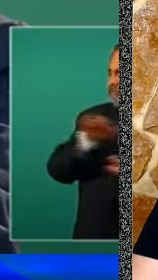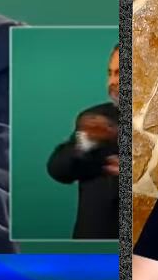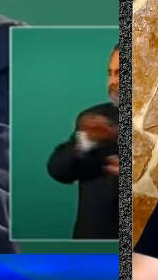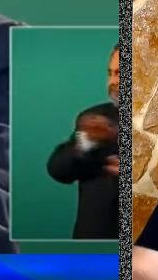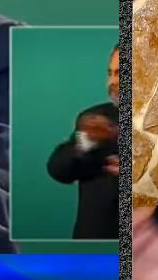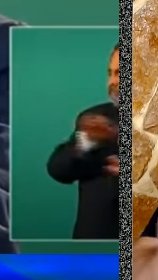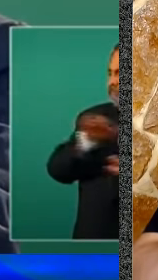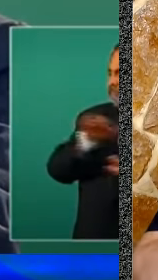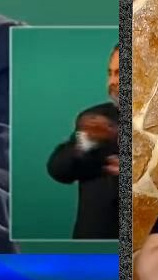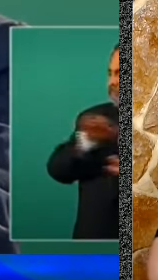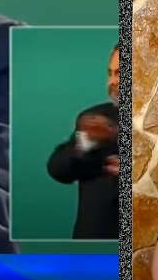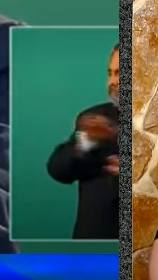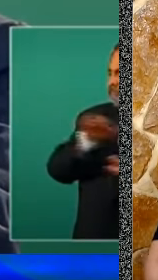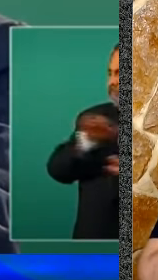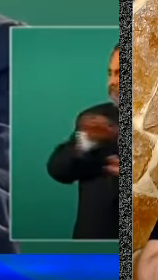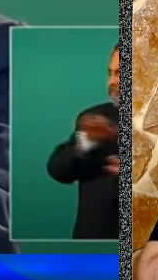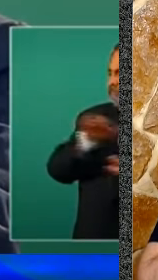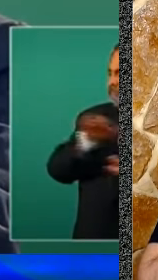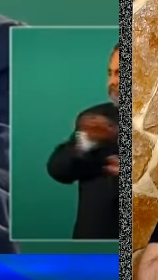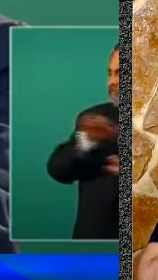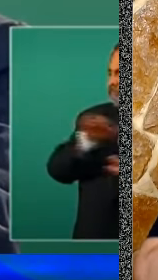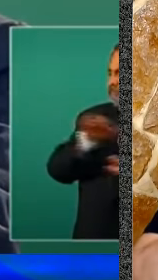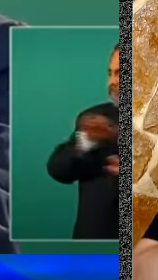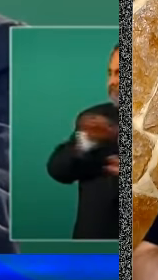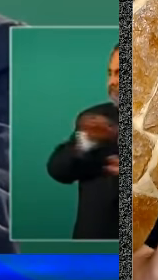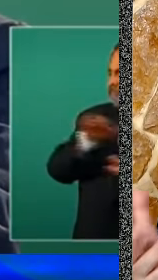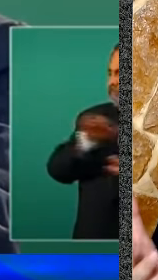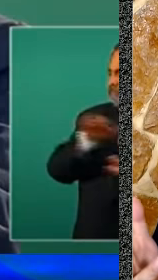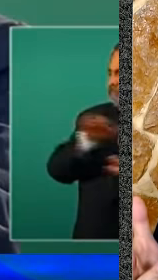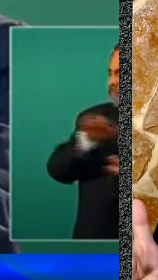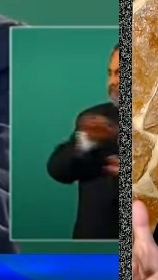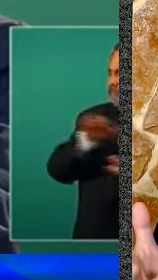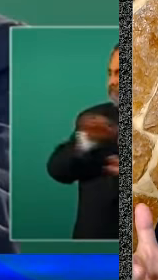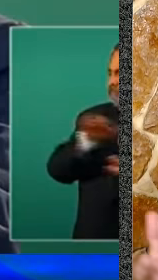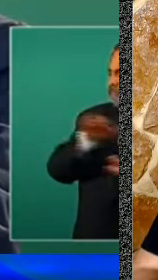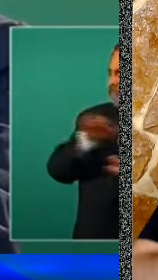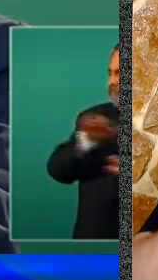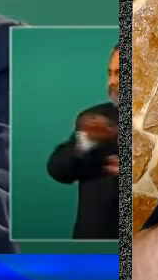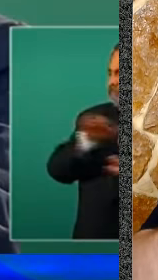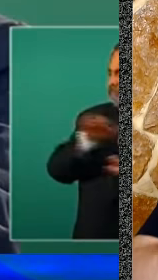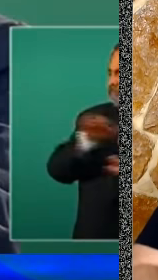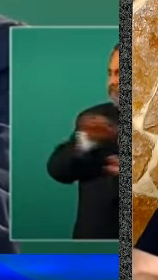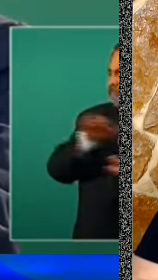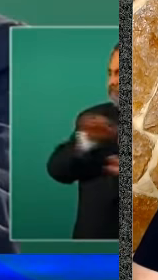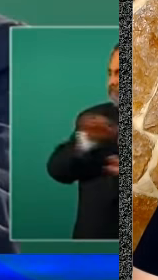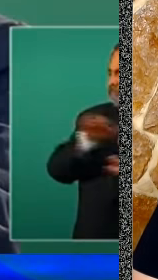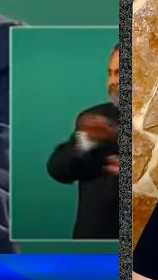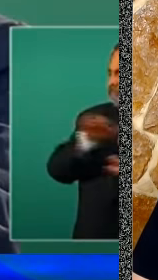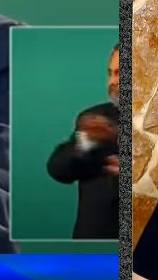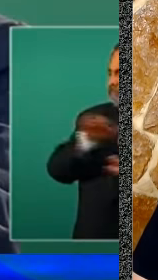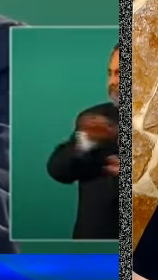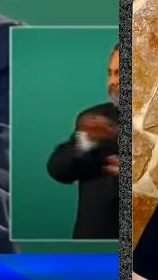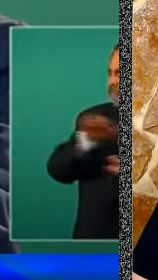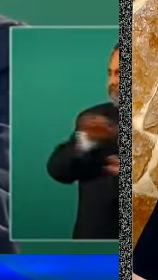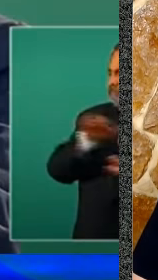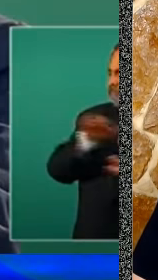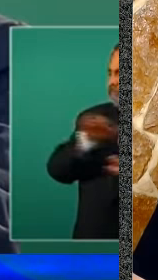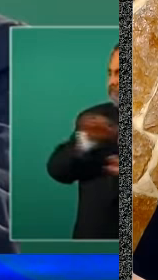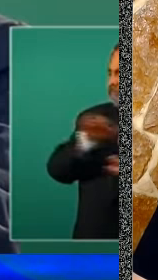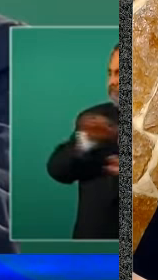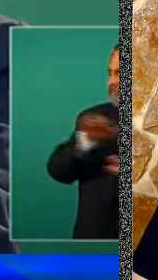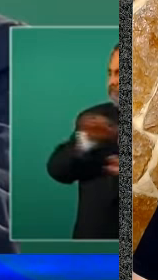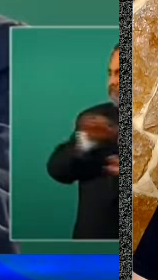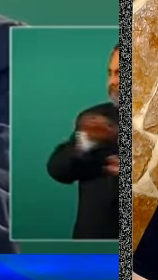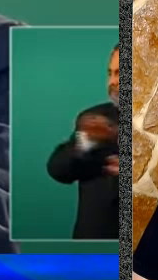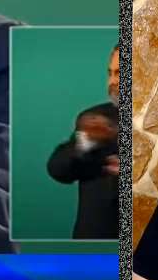Como siempre, haciendo las tranzas por todos lados, gastando dinero por donde no debe ser. Por eso el presidente de la República ayer nos dio